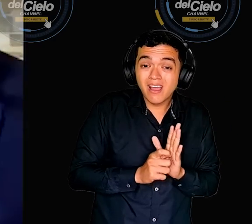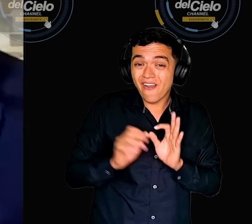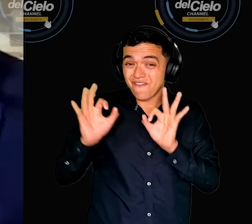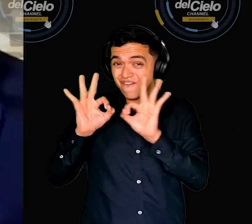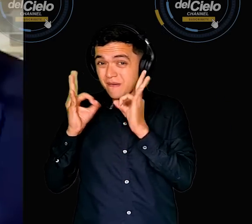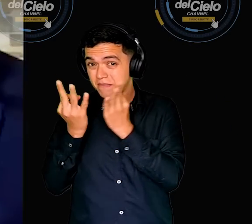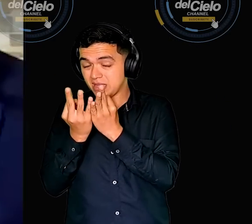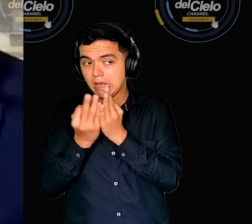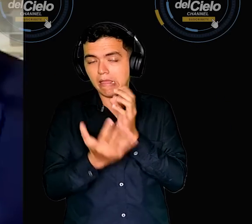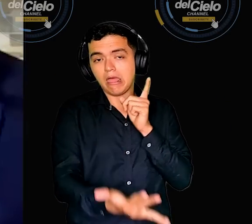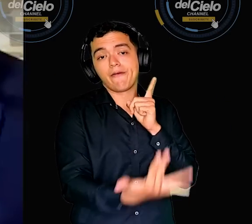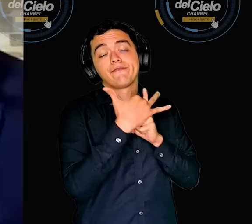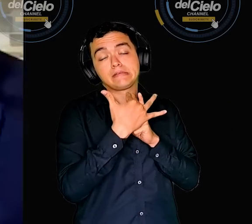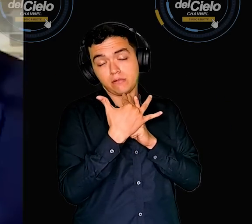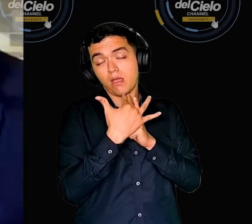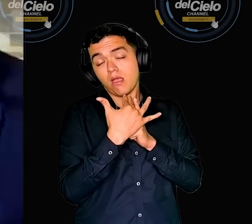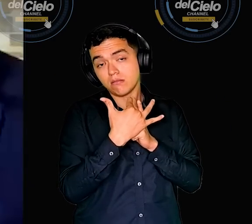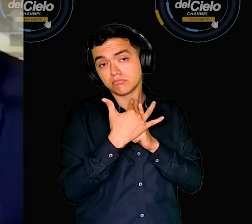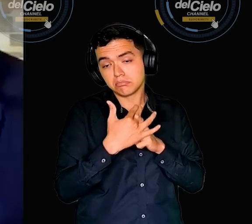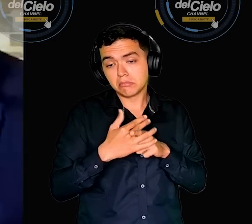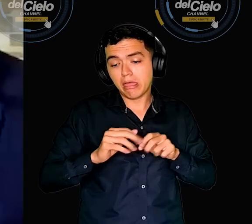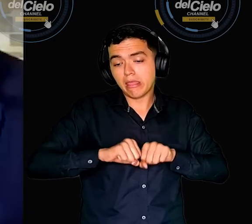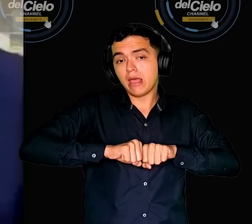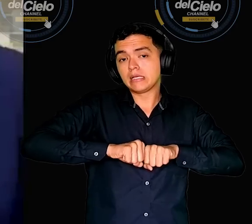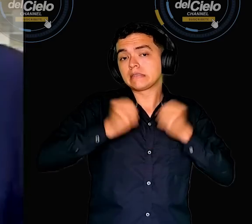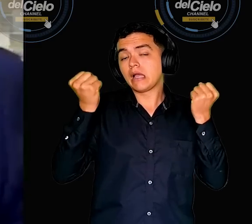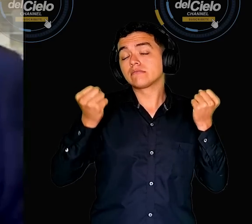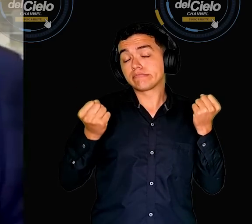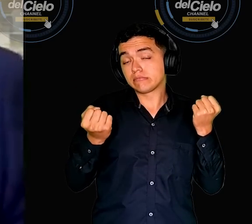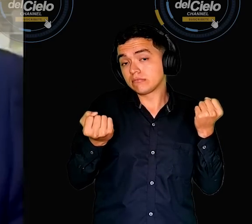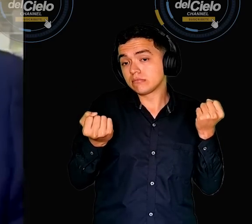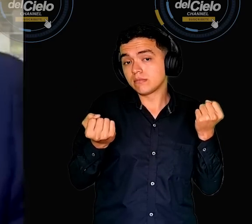muy fuerte de cosa indispensable